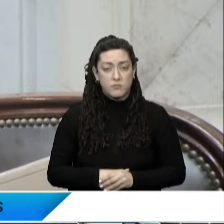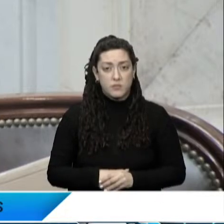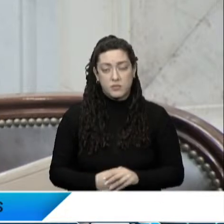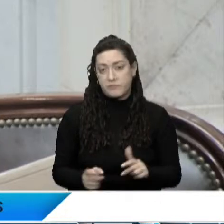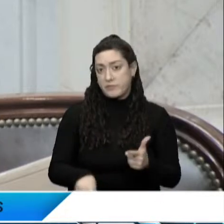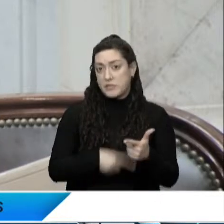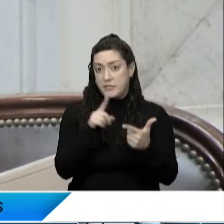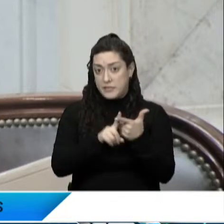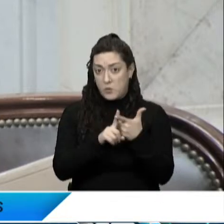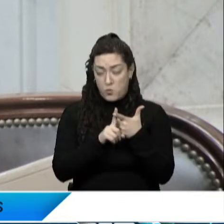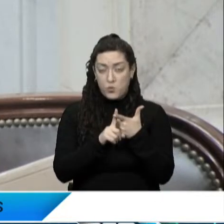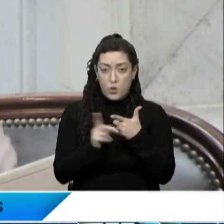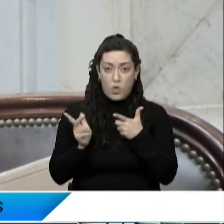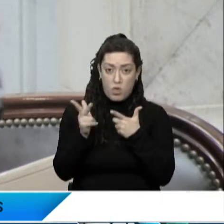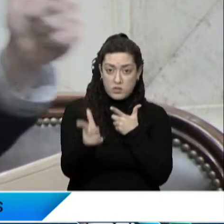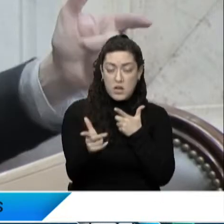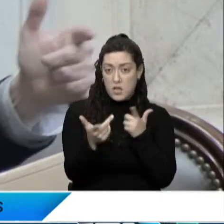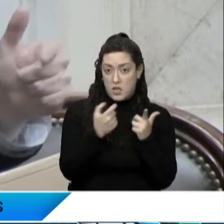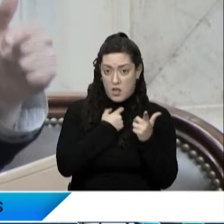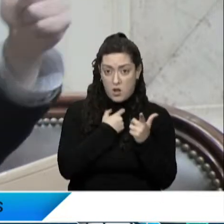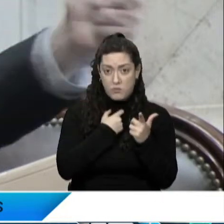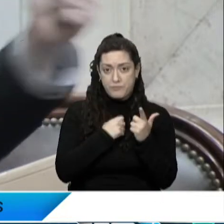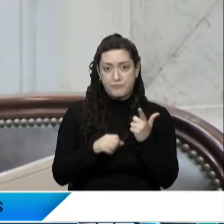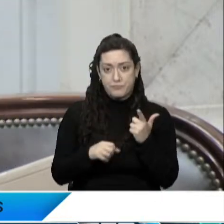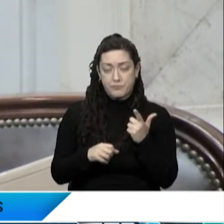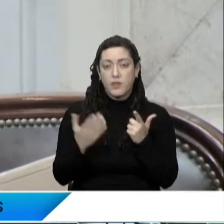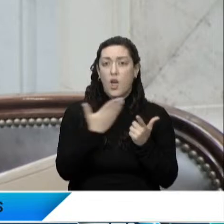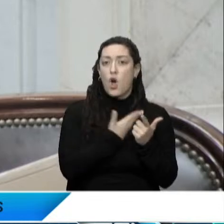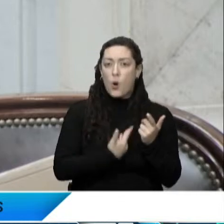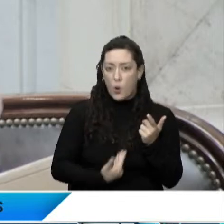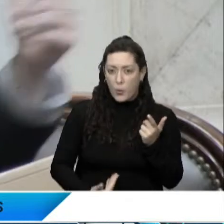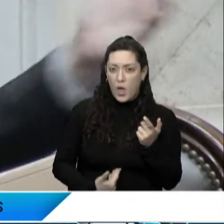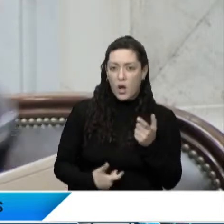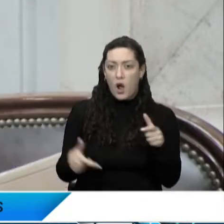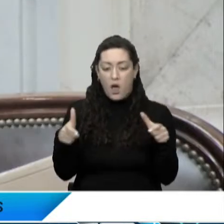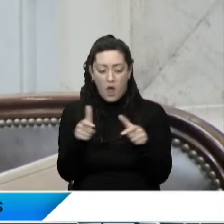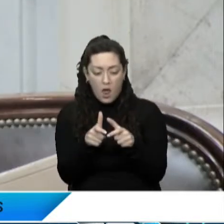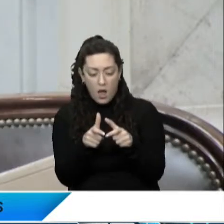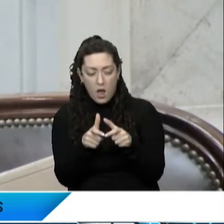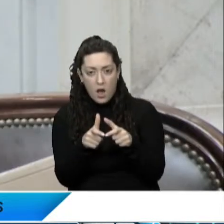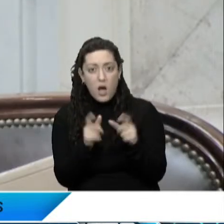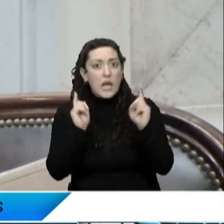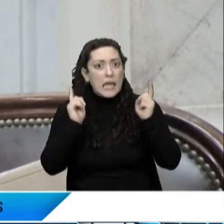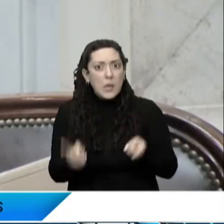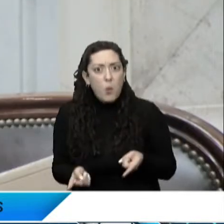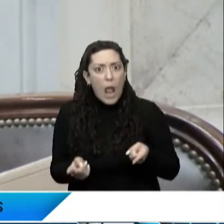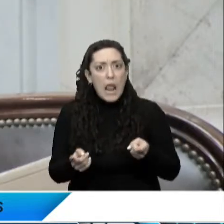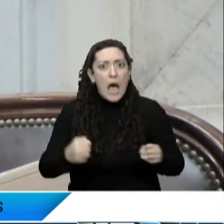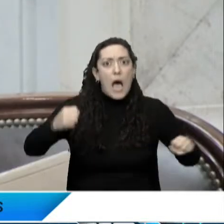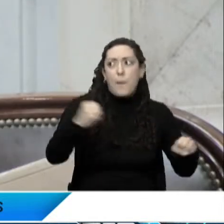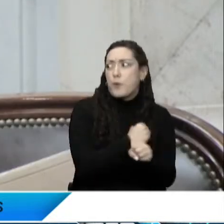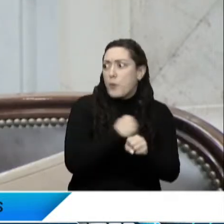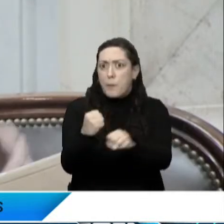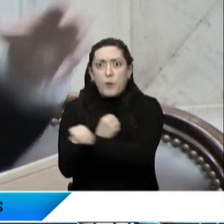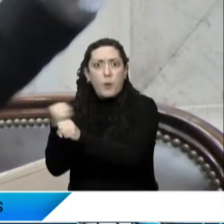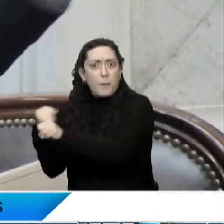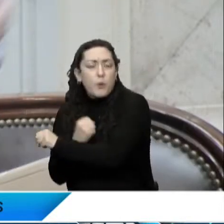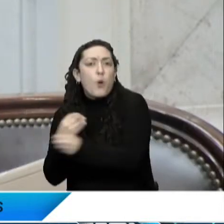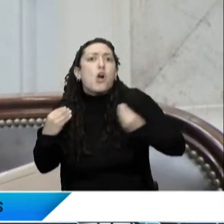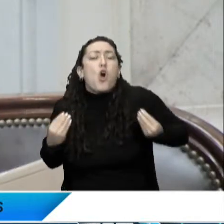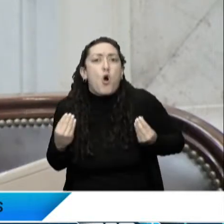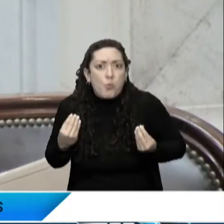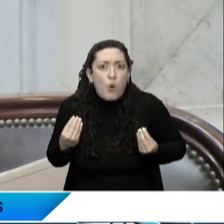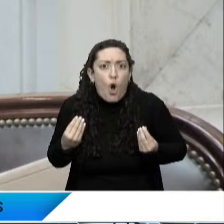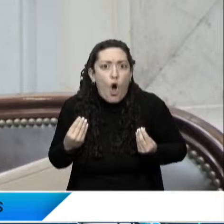que quiero señalar es que el gobierno tiene minoría y sin embargo, ¿cómo llega a imponer sus cosas? Por